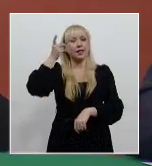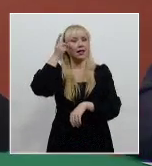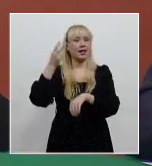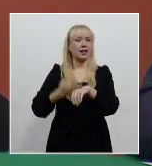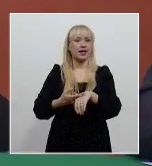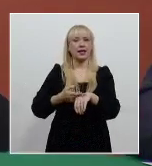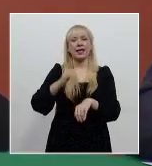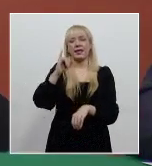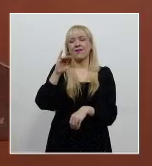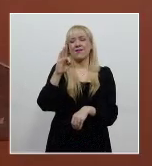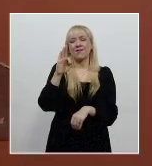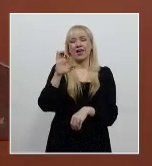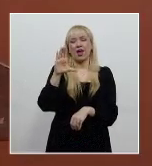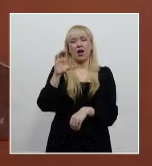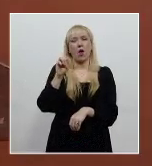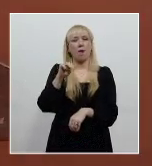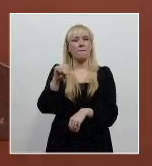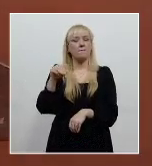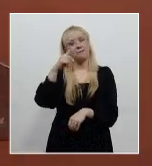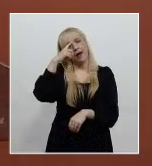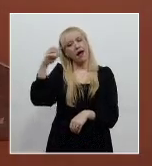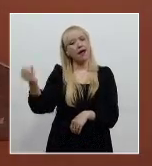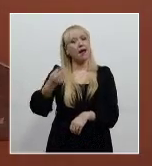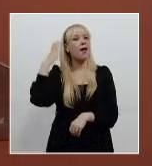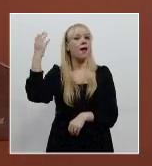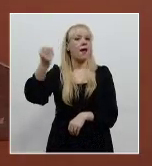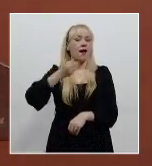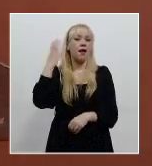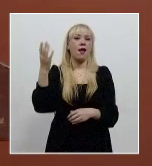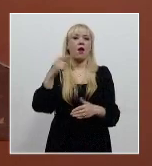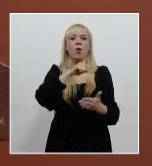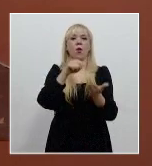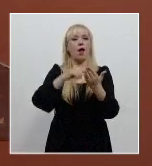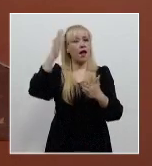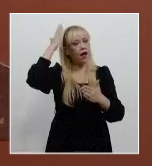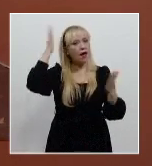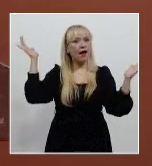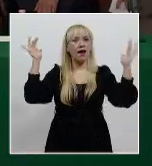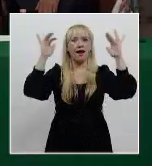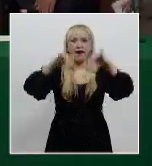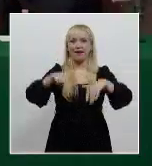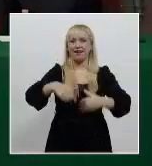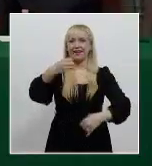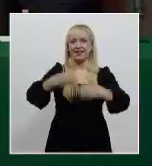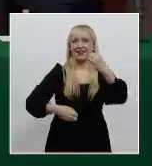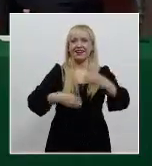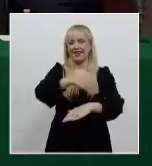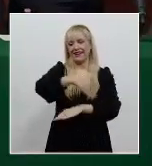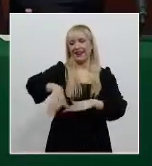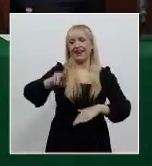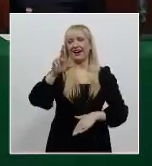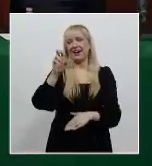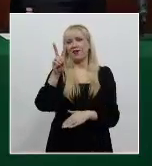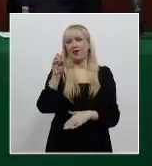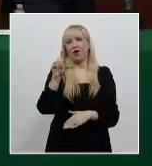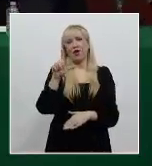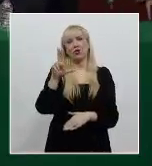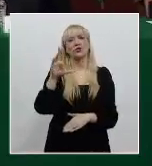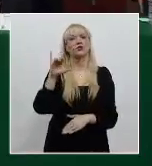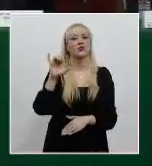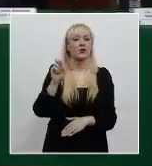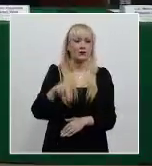del IFECOM, inauguró el foro que se llevó a cabo en el edificio sede Revolución. Heriberto Ochoa